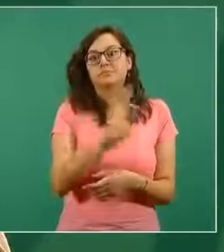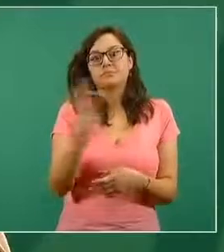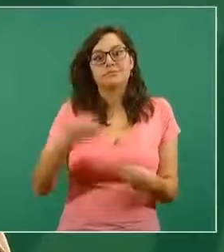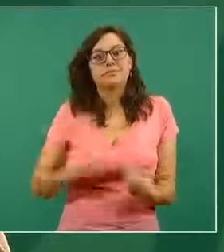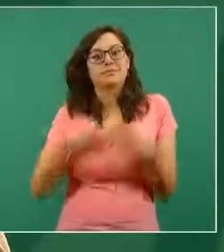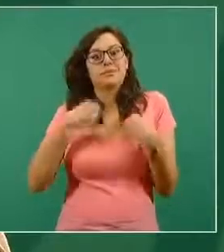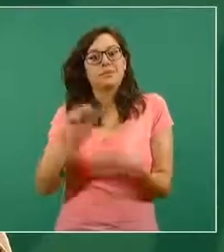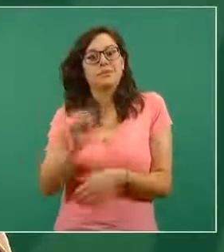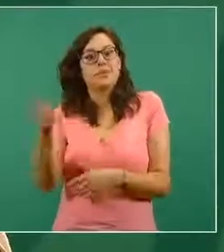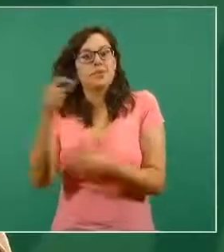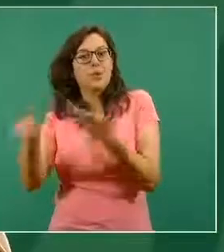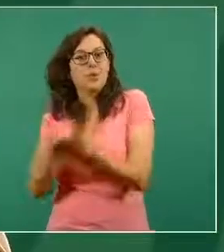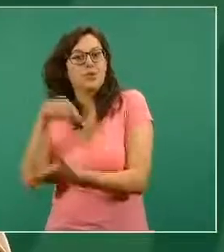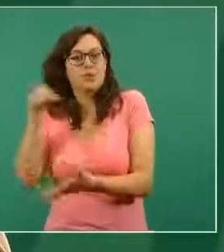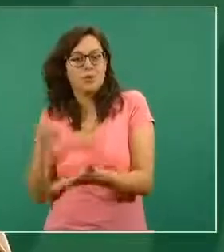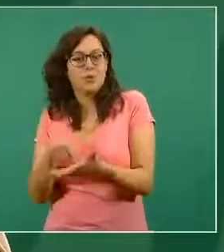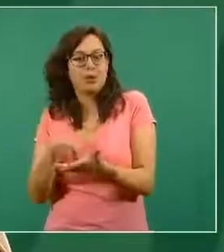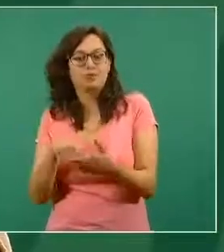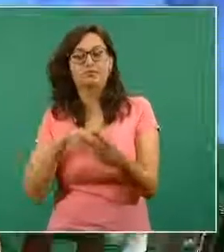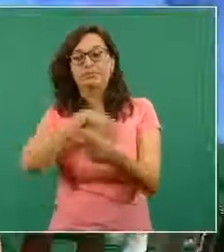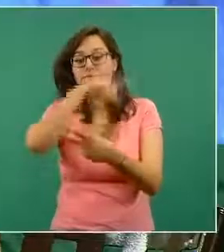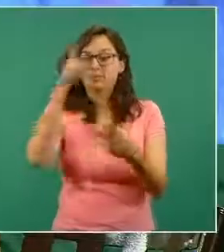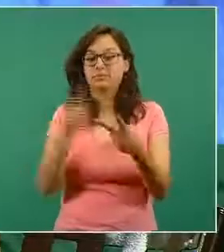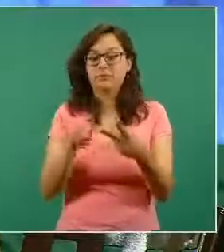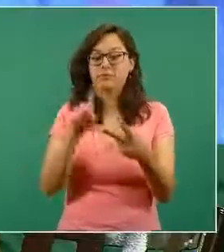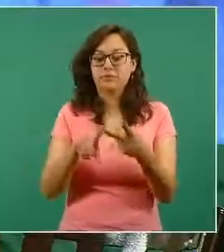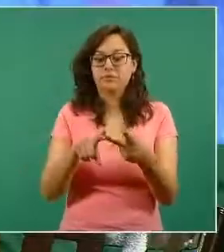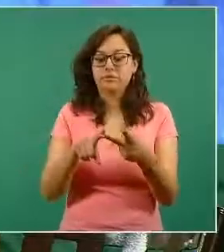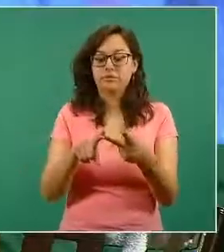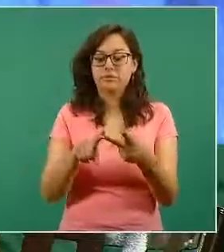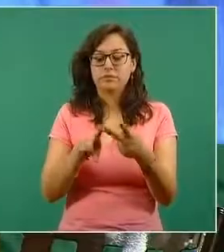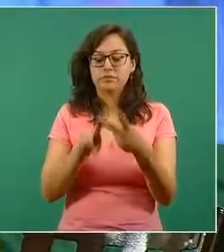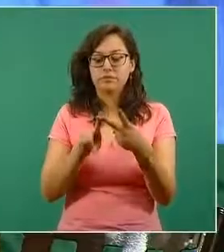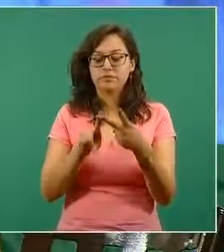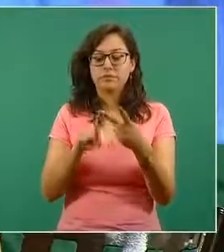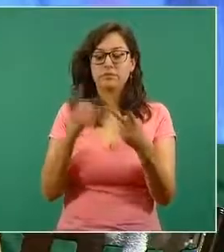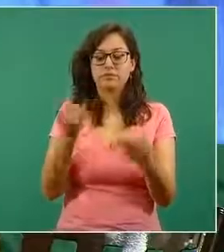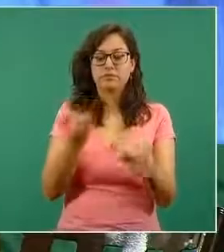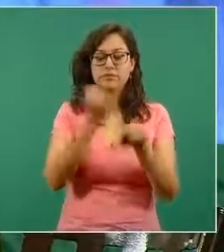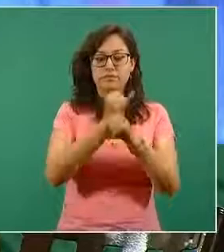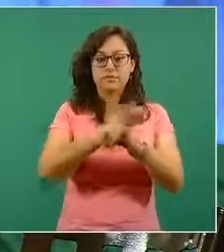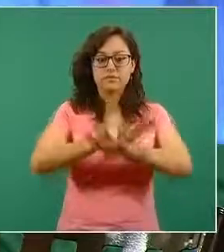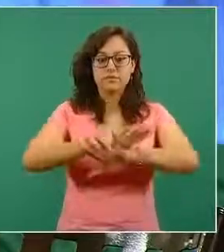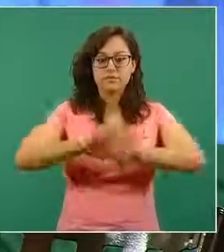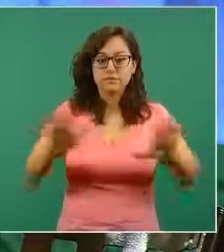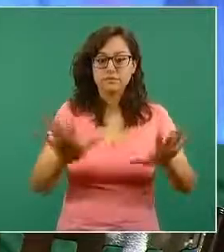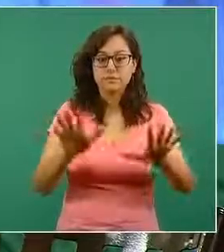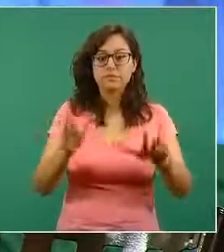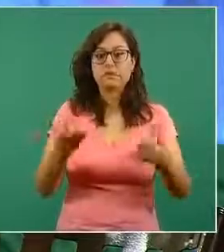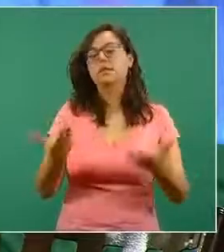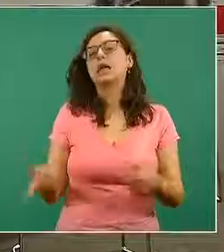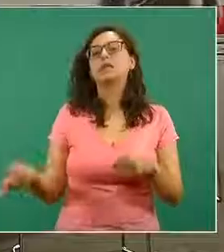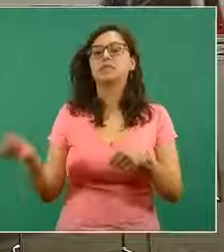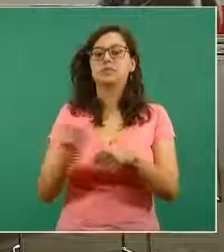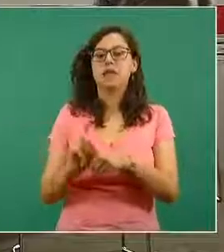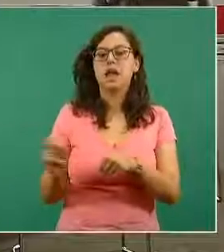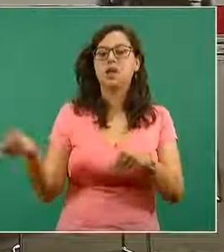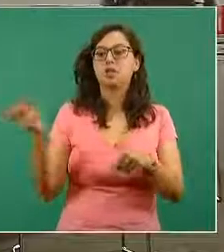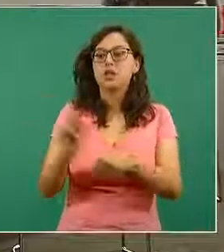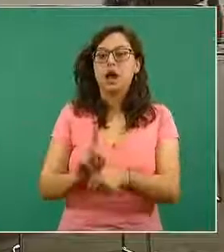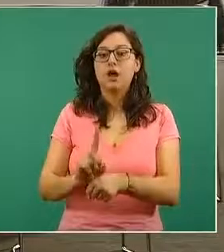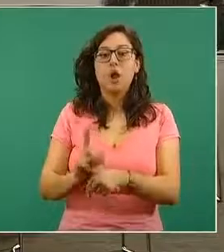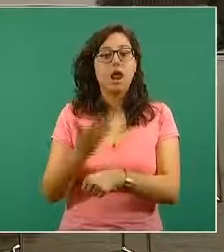nosotros podamos sacar todos esos productos de información que ustedes identifican en las páginas públicas, realizamos un corte todos los días a